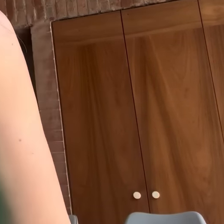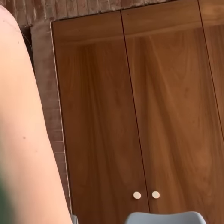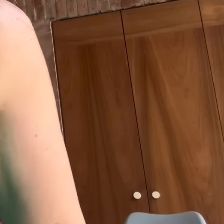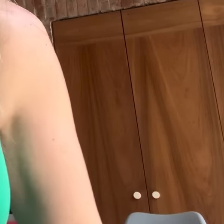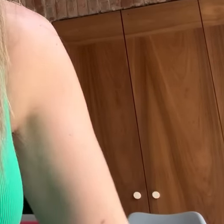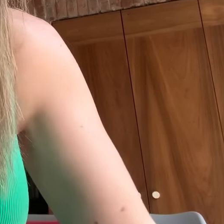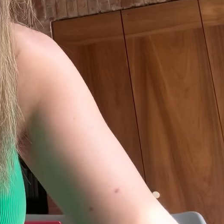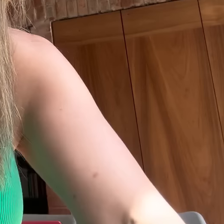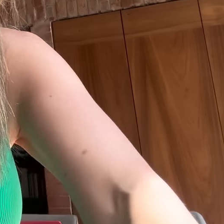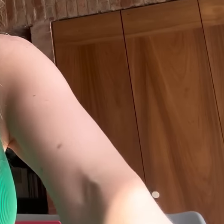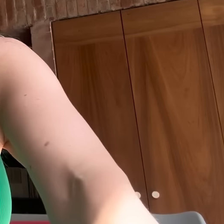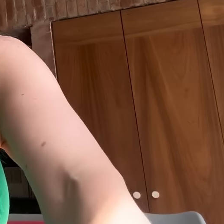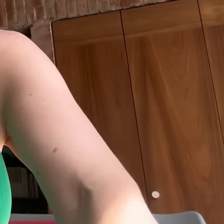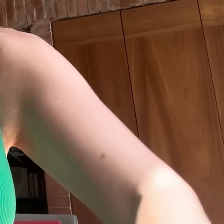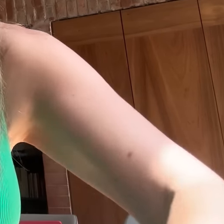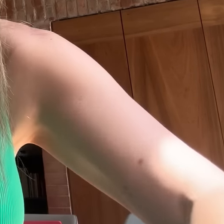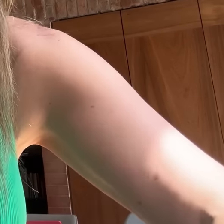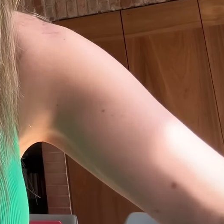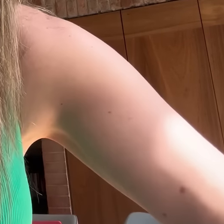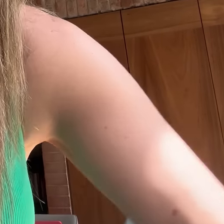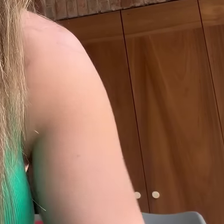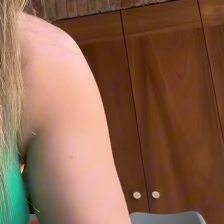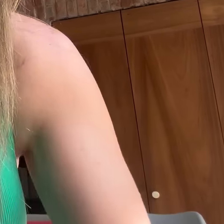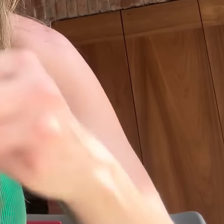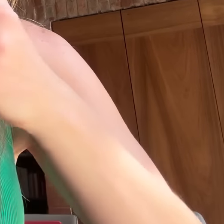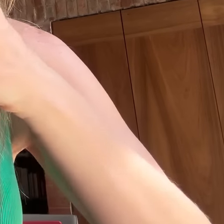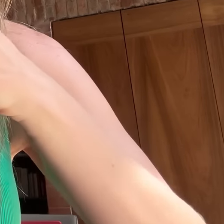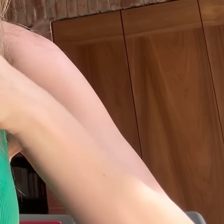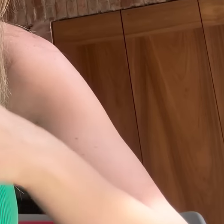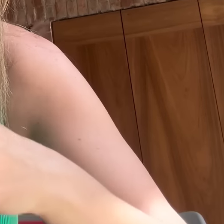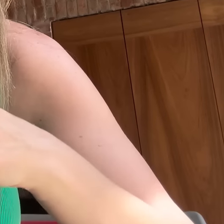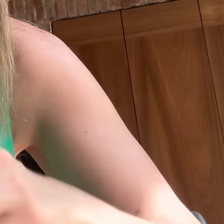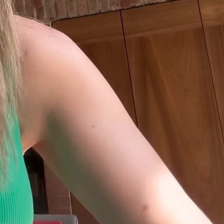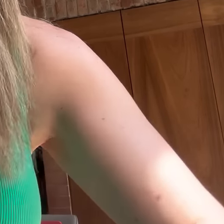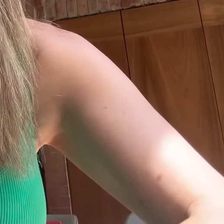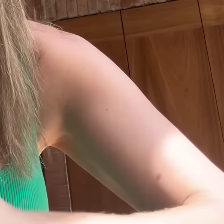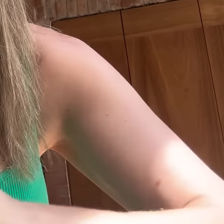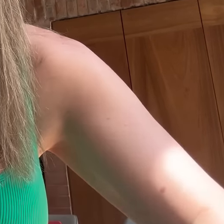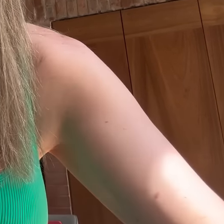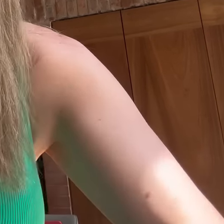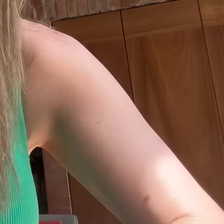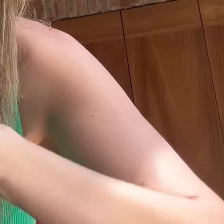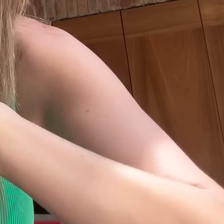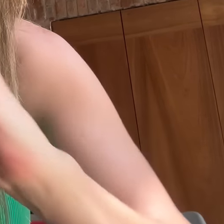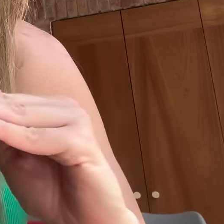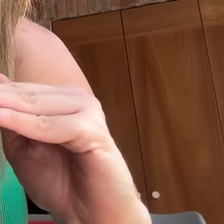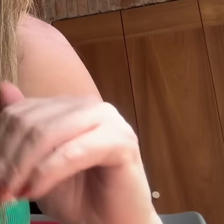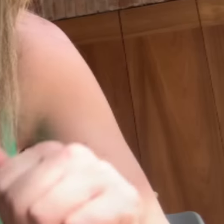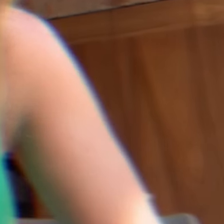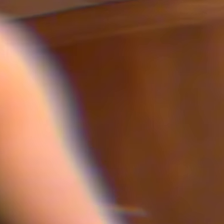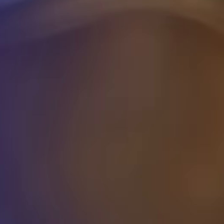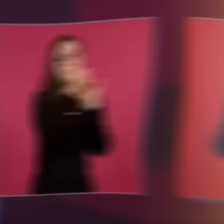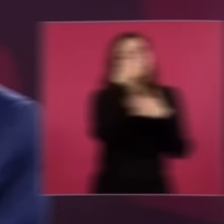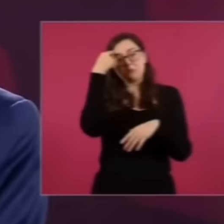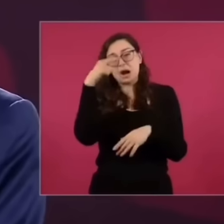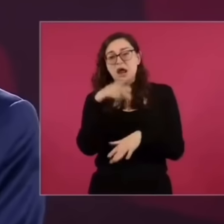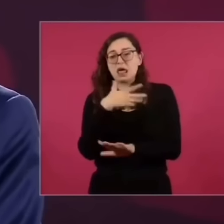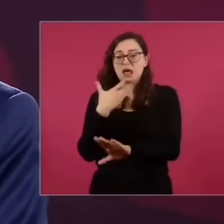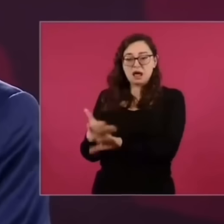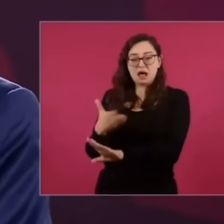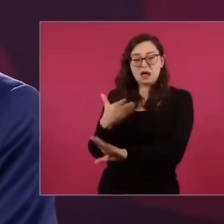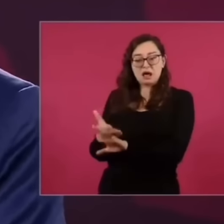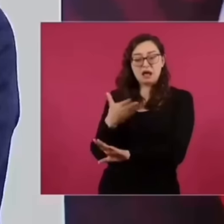el presidente López Obrador respondió sobre lo que publicó el Washington Post.